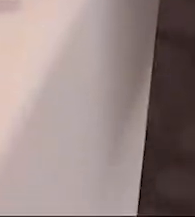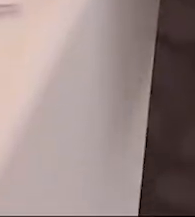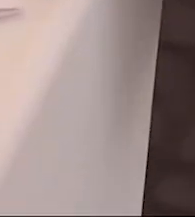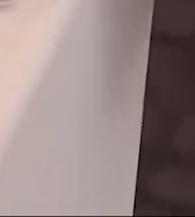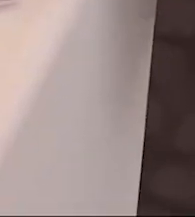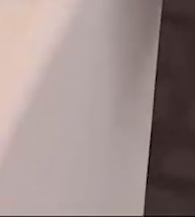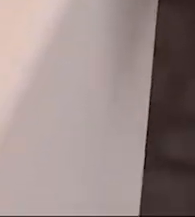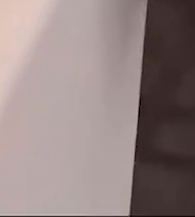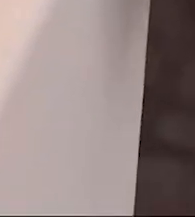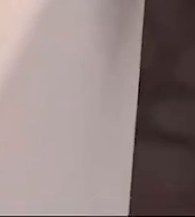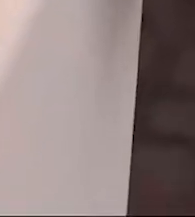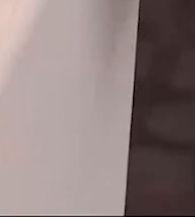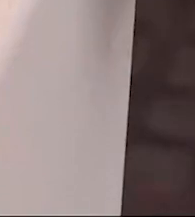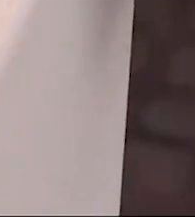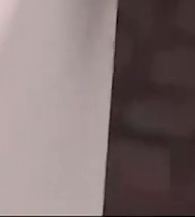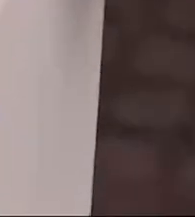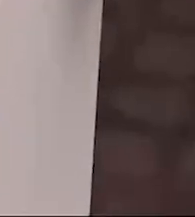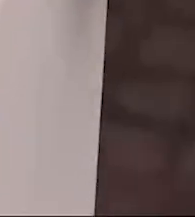el valor: